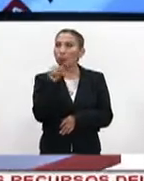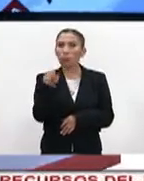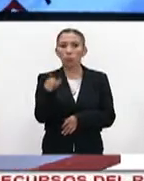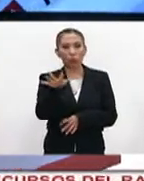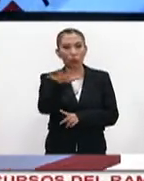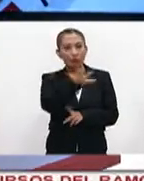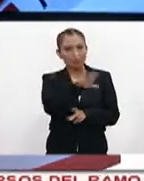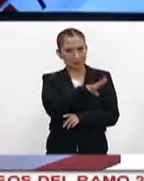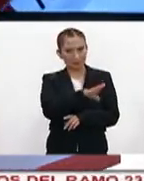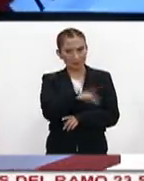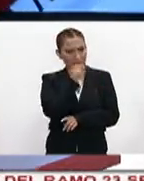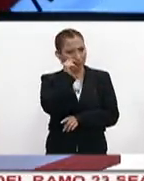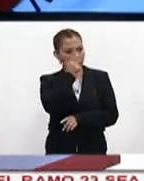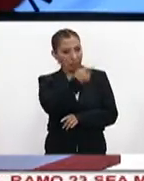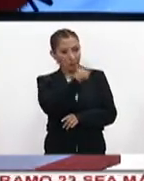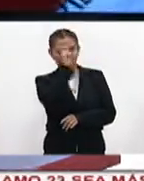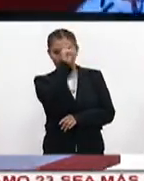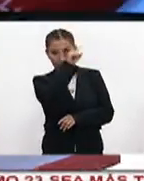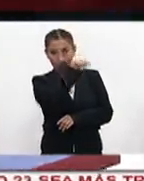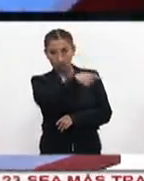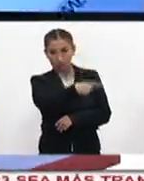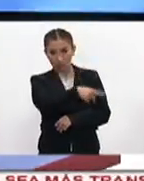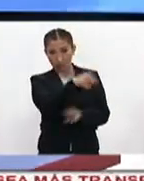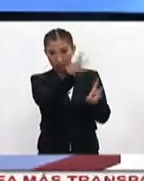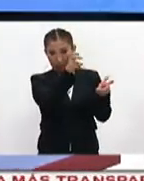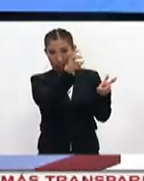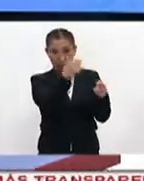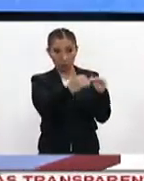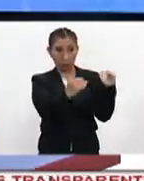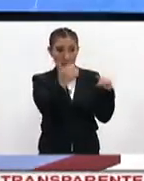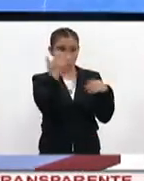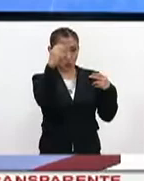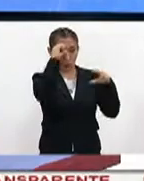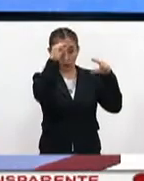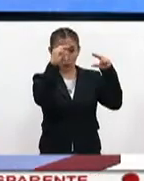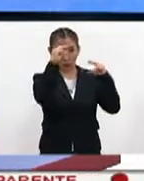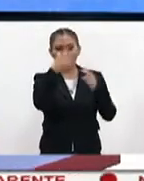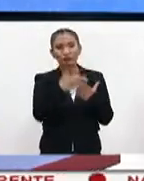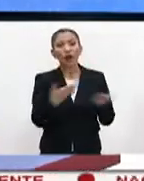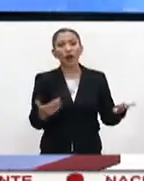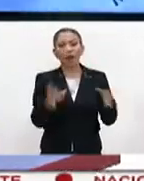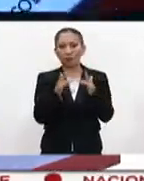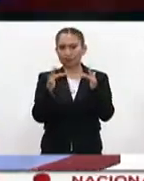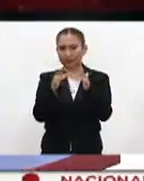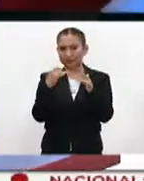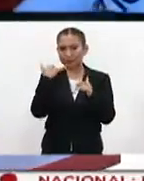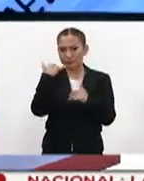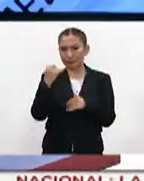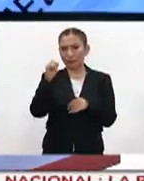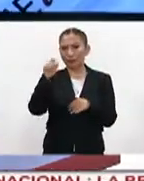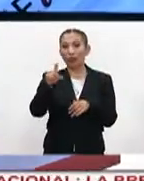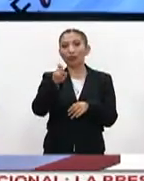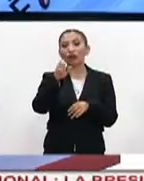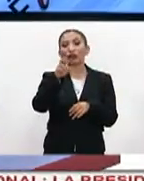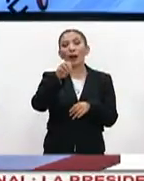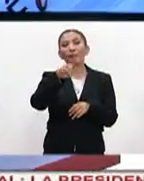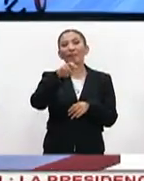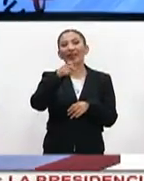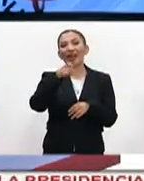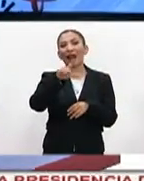la población en general, a pesar de la dificultad de los temas que proponía. Vamos a comunicarnos precisamente con el doctor